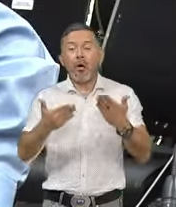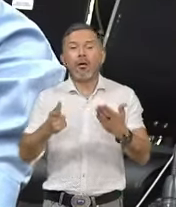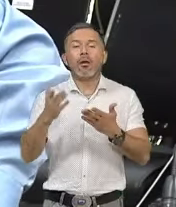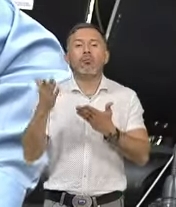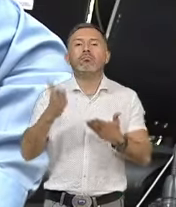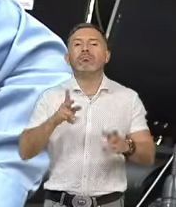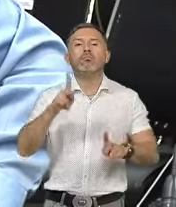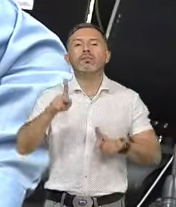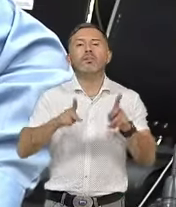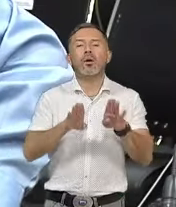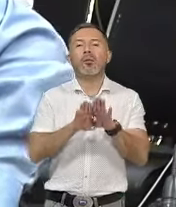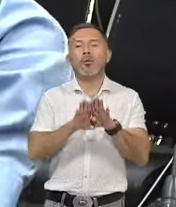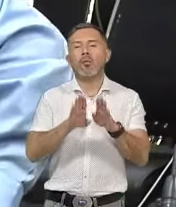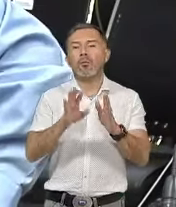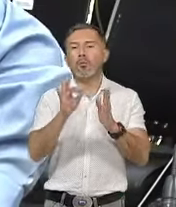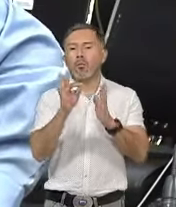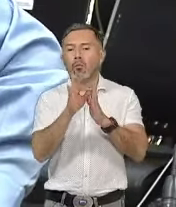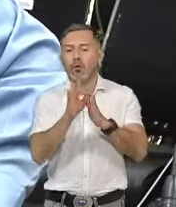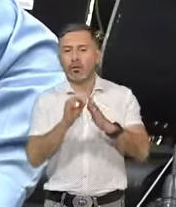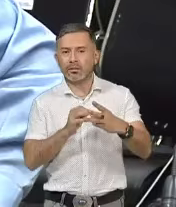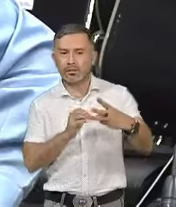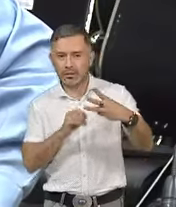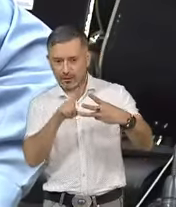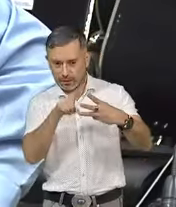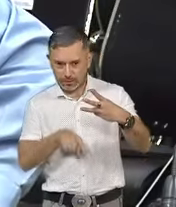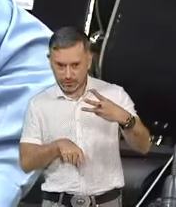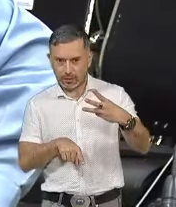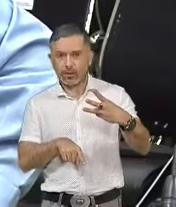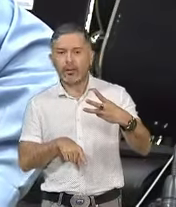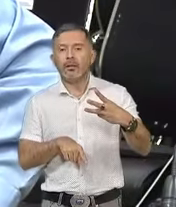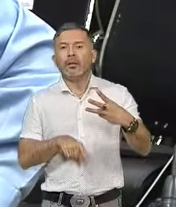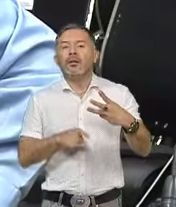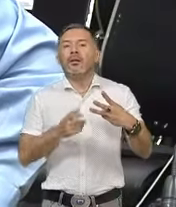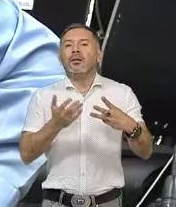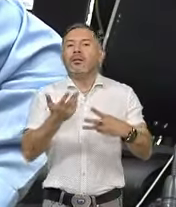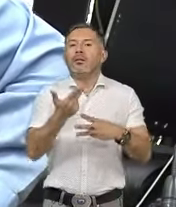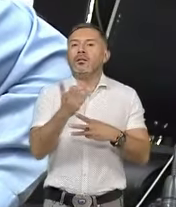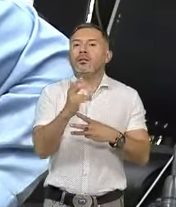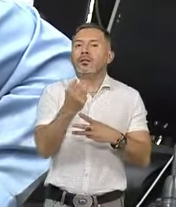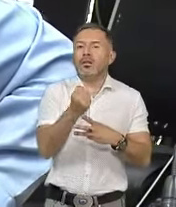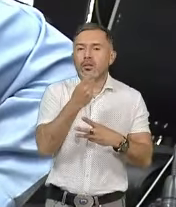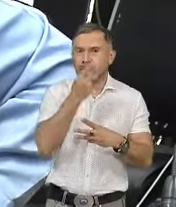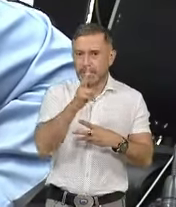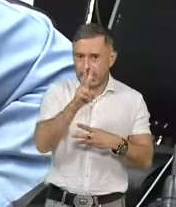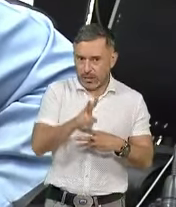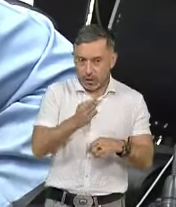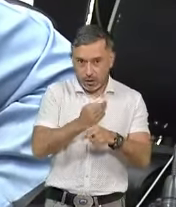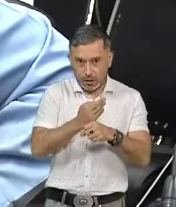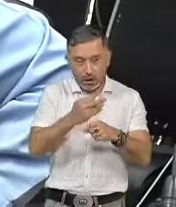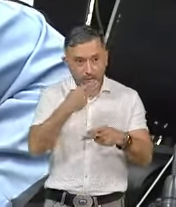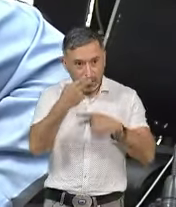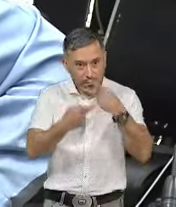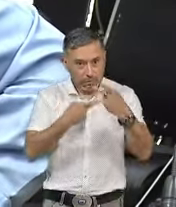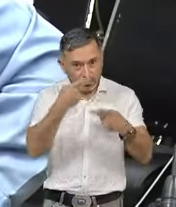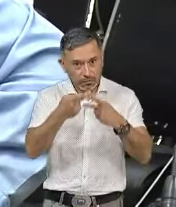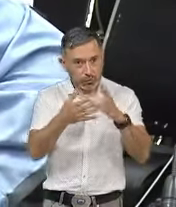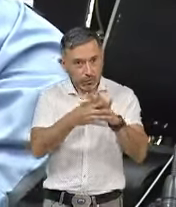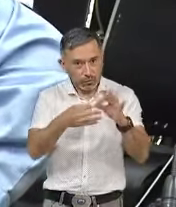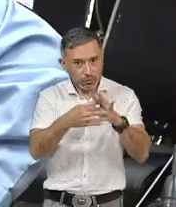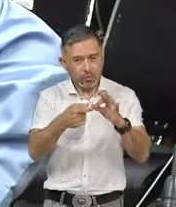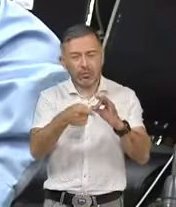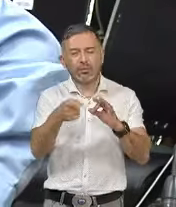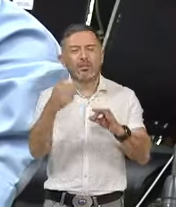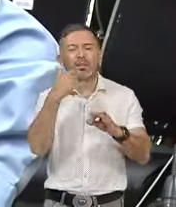aquí con los tres puntos restantes en los hechos en la realidad no en los discursos a tratar de